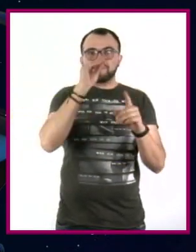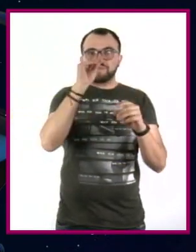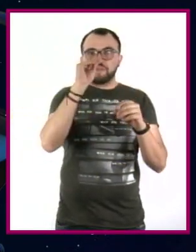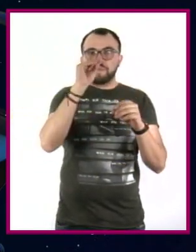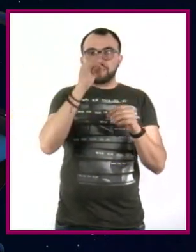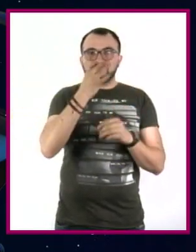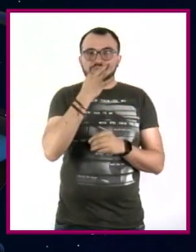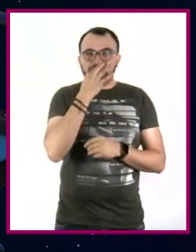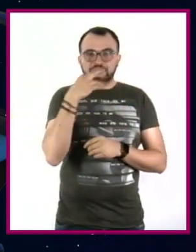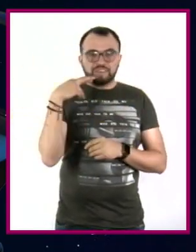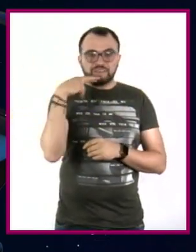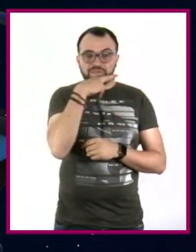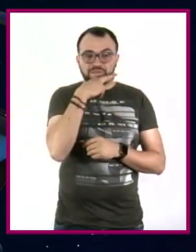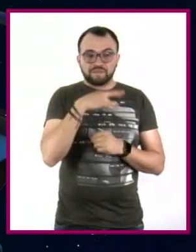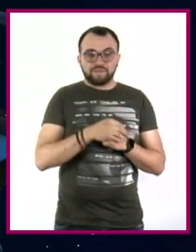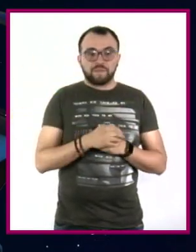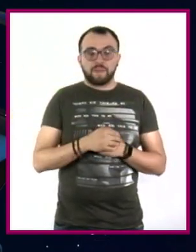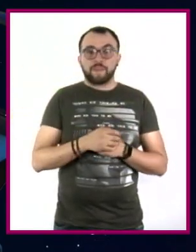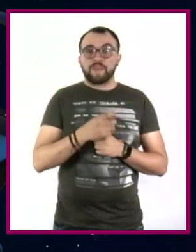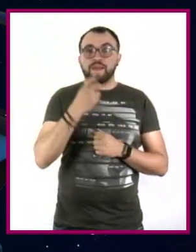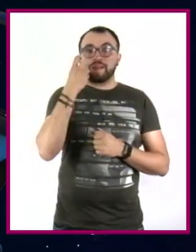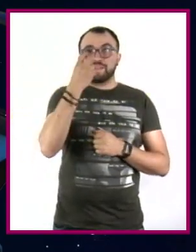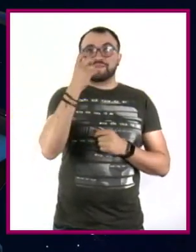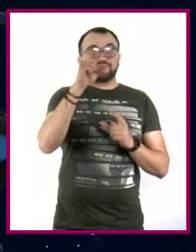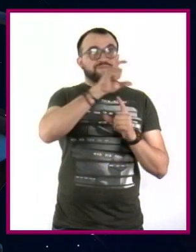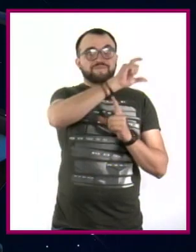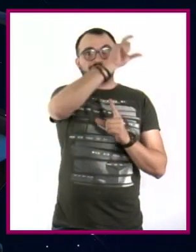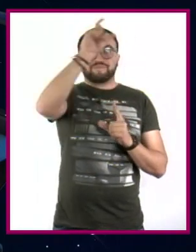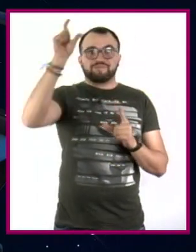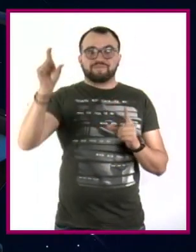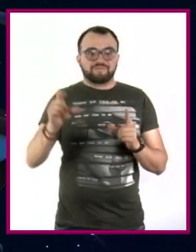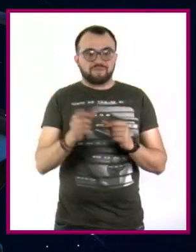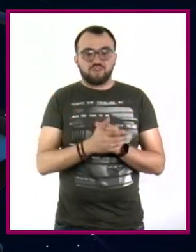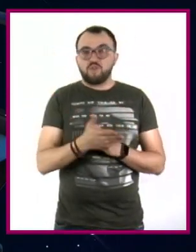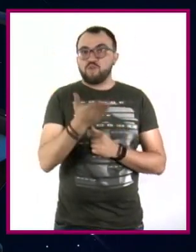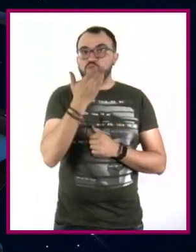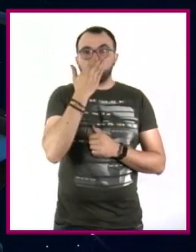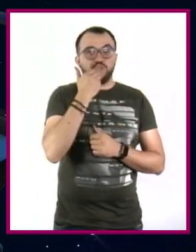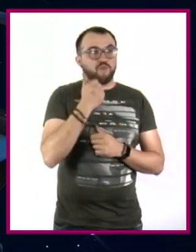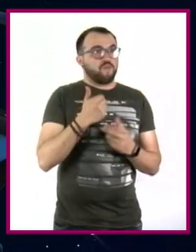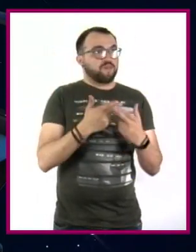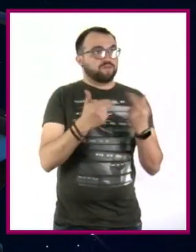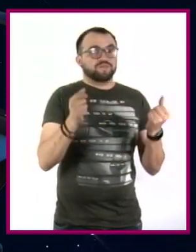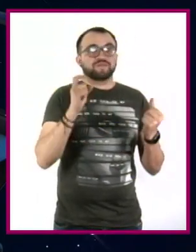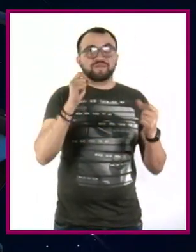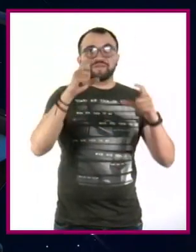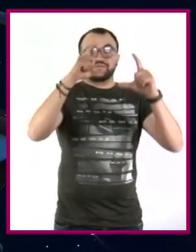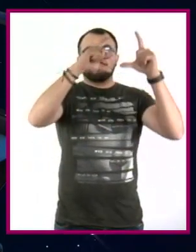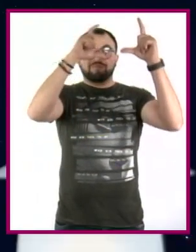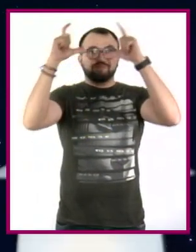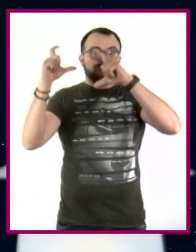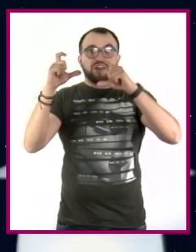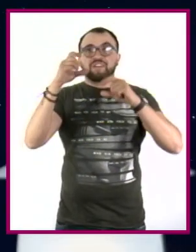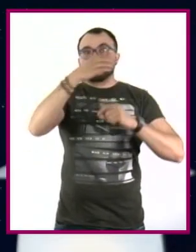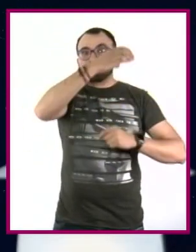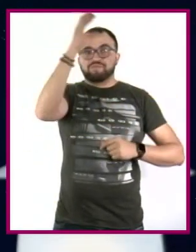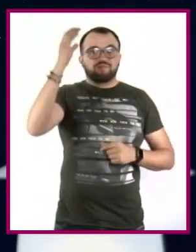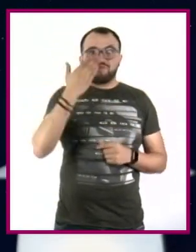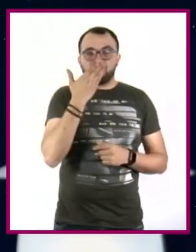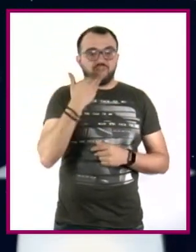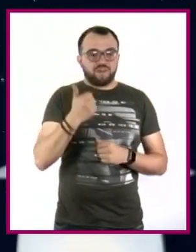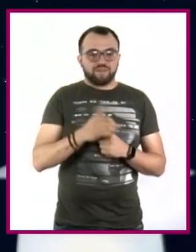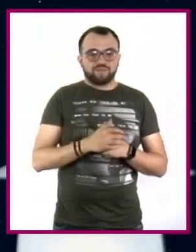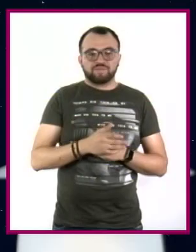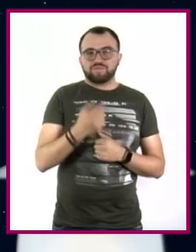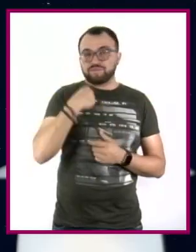La Estación Espacial Internacional es una pasada. No hay ninguna otra estructura de esas dimensiones en el espacio. Me imagino